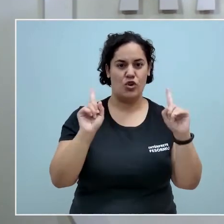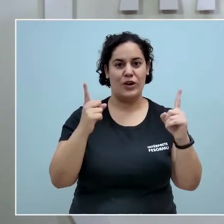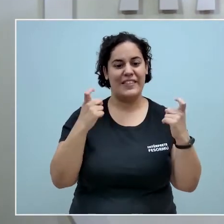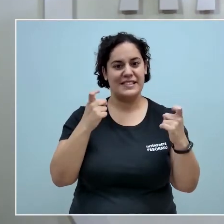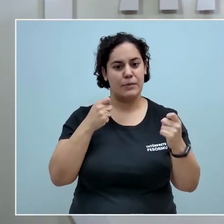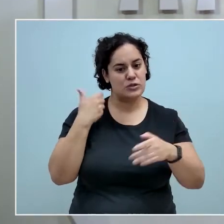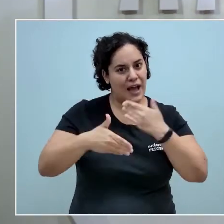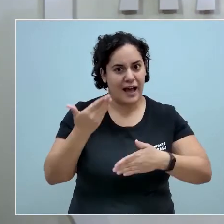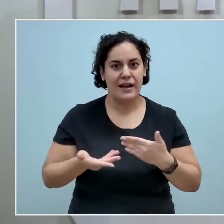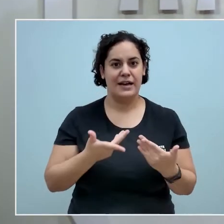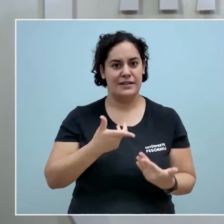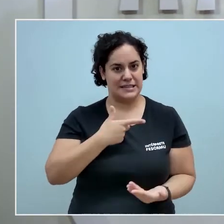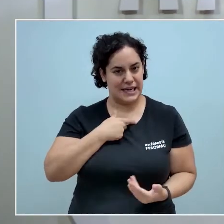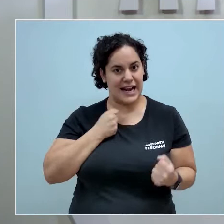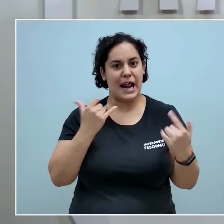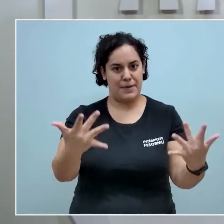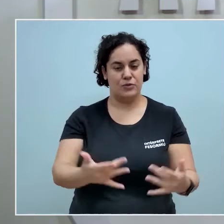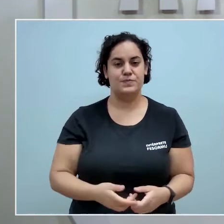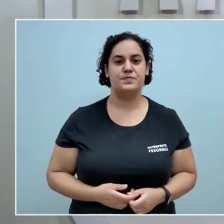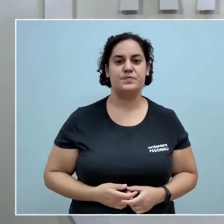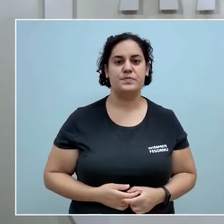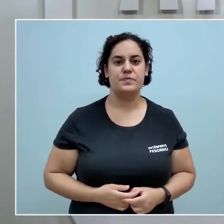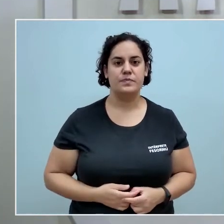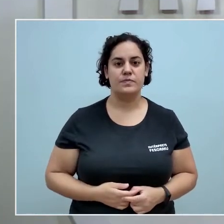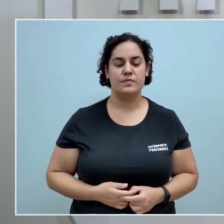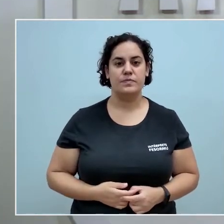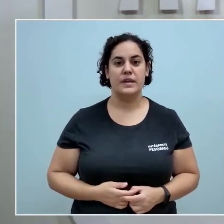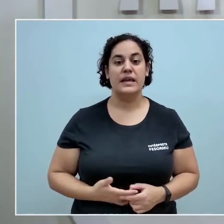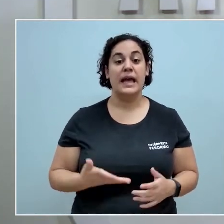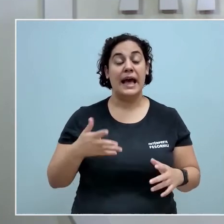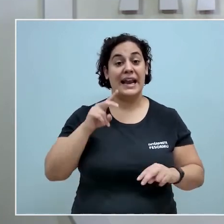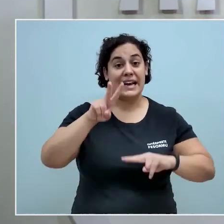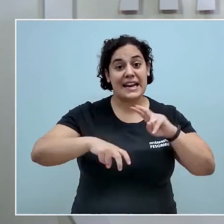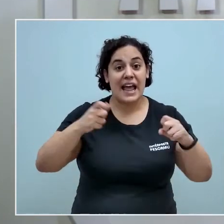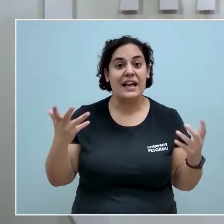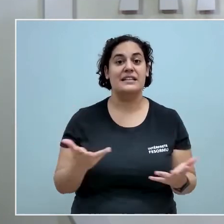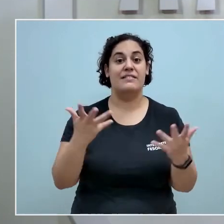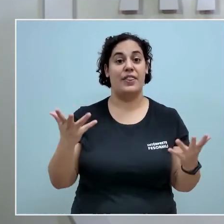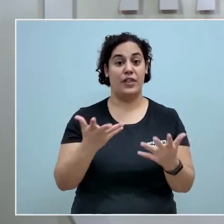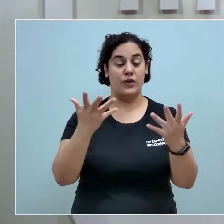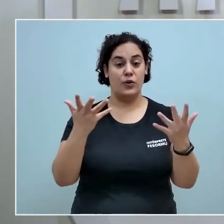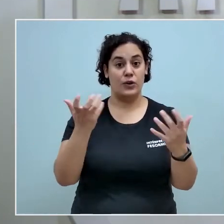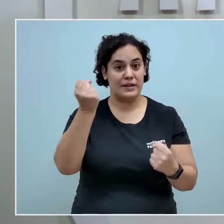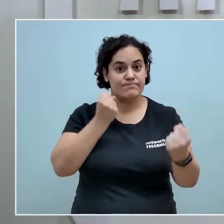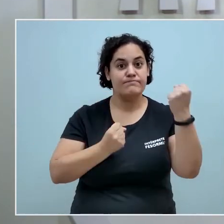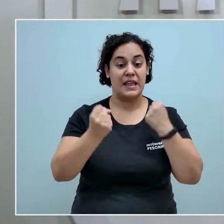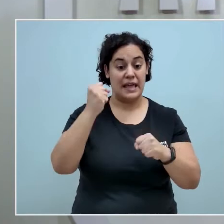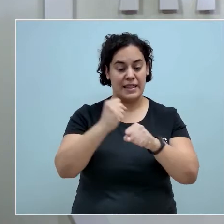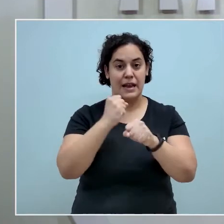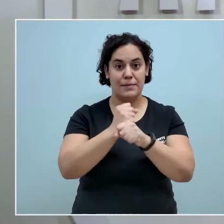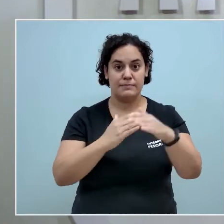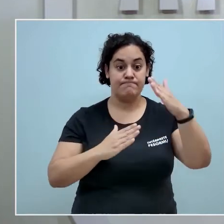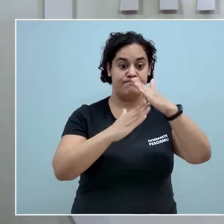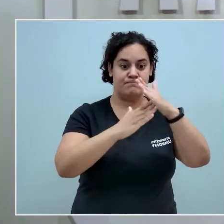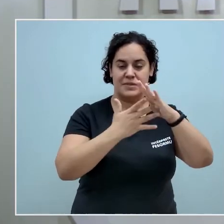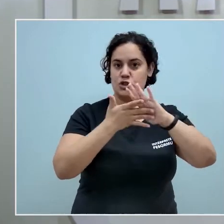eficaz posible. Un nuevo frenazo al delicado proceso de reactivación de la actividad económica y del empleo